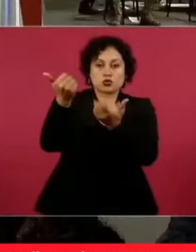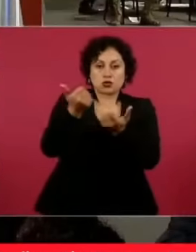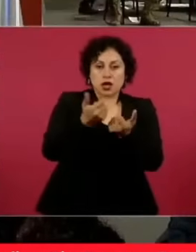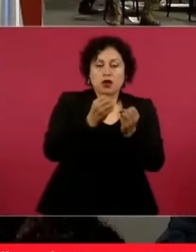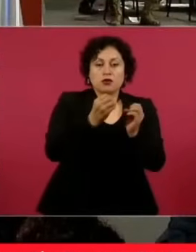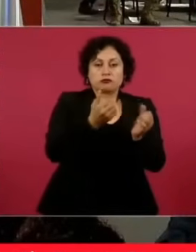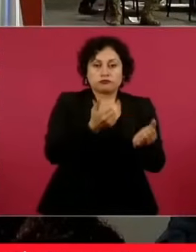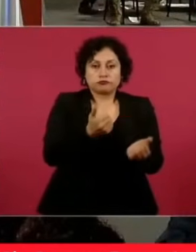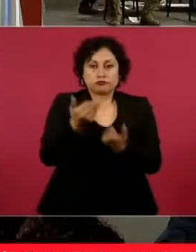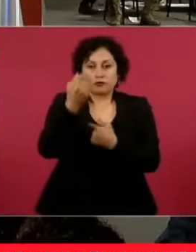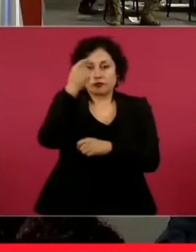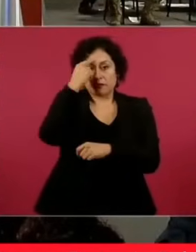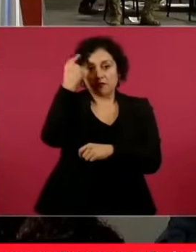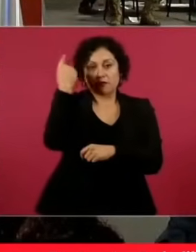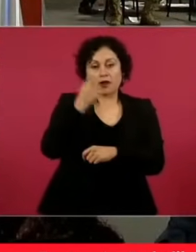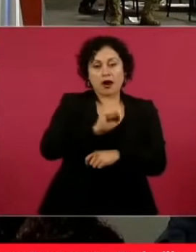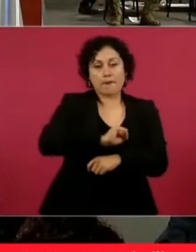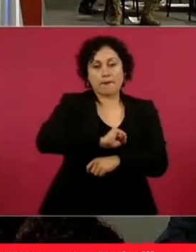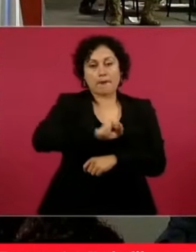Adelante.